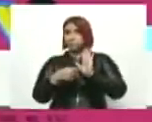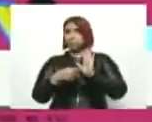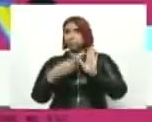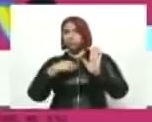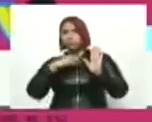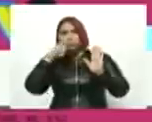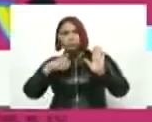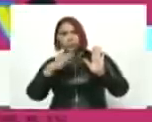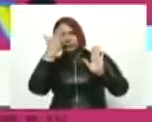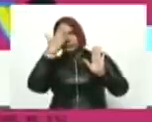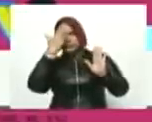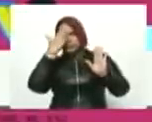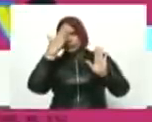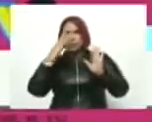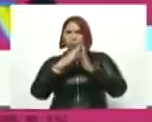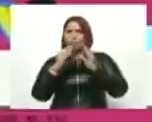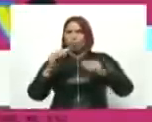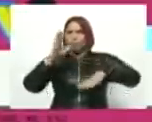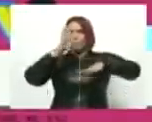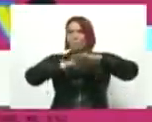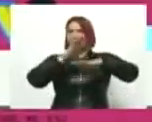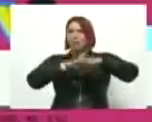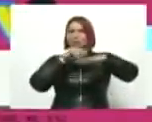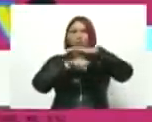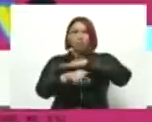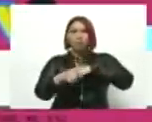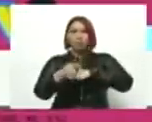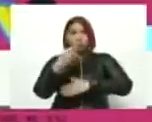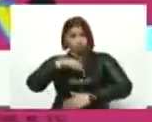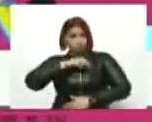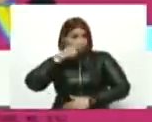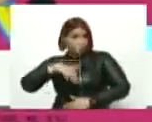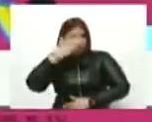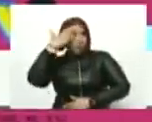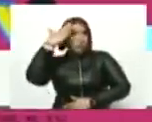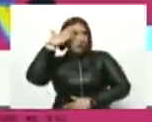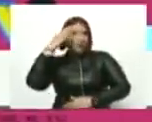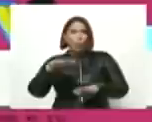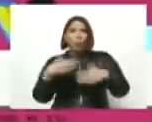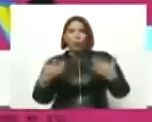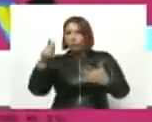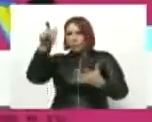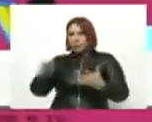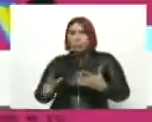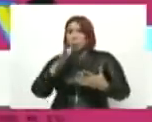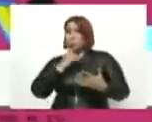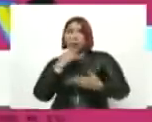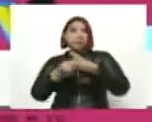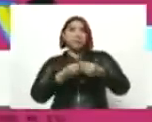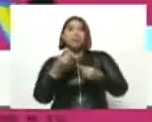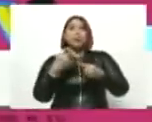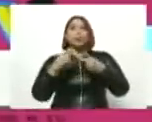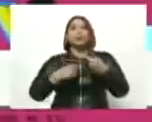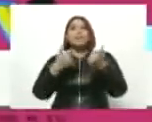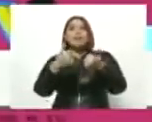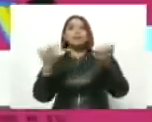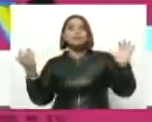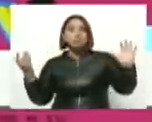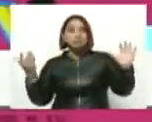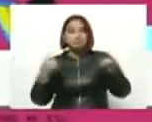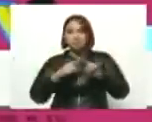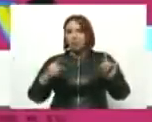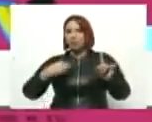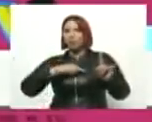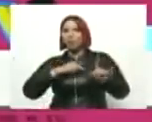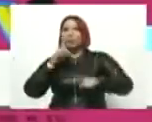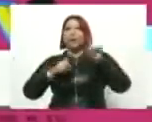Nuestro pueblo sabe todo lo que ocurre. Nuestro pueblo sabe cuando un dirigente no está haciendo las cosas bien. Pero preferimos